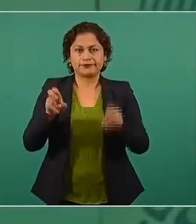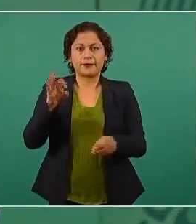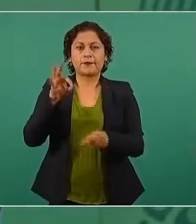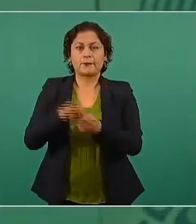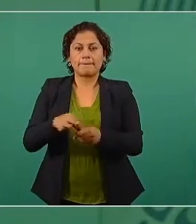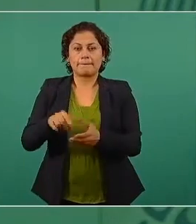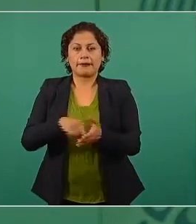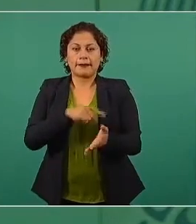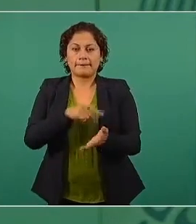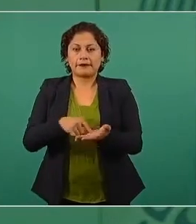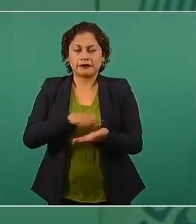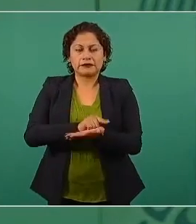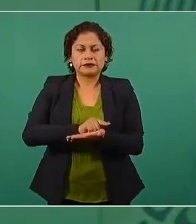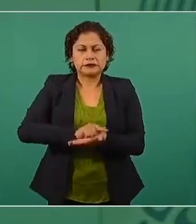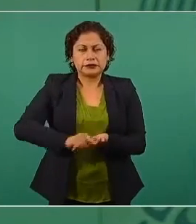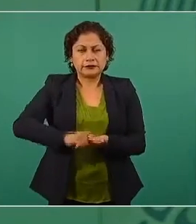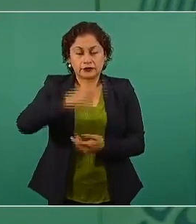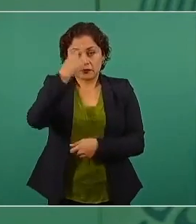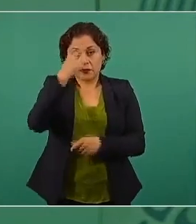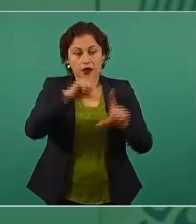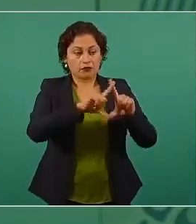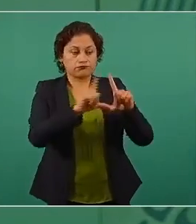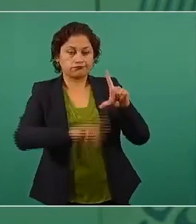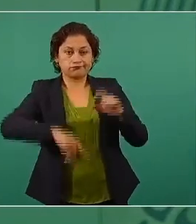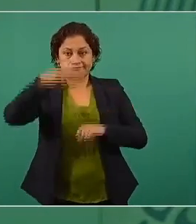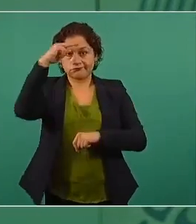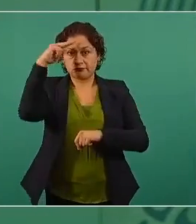que nos ayuden todos,